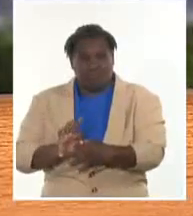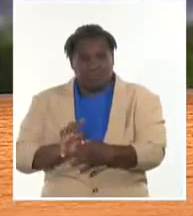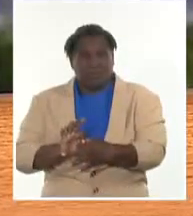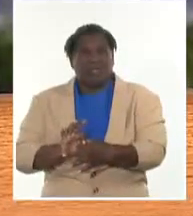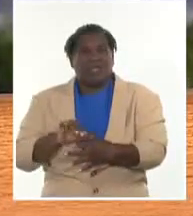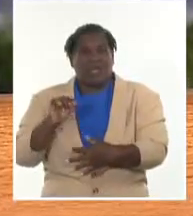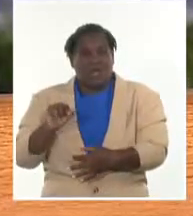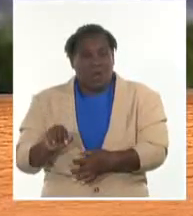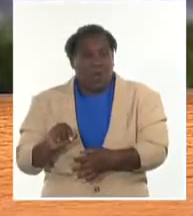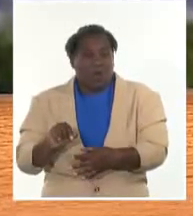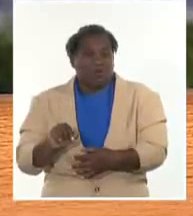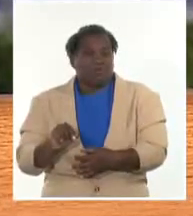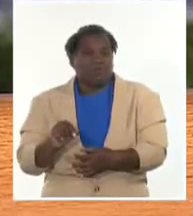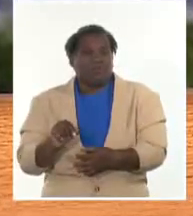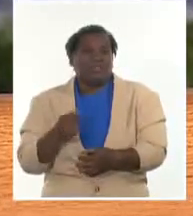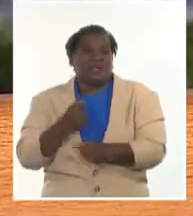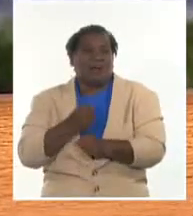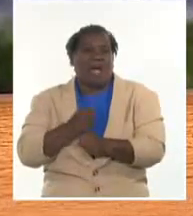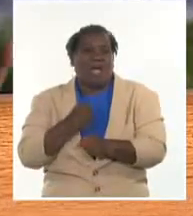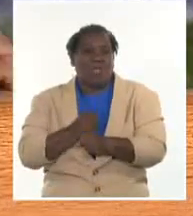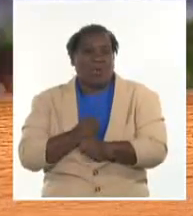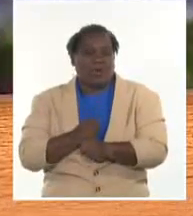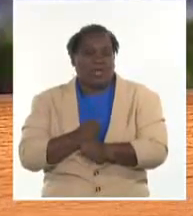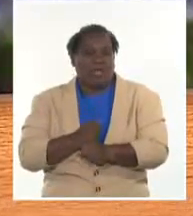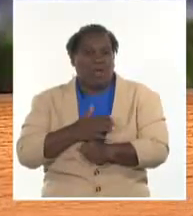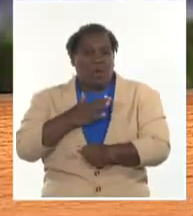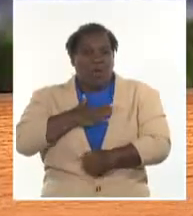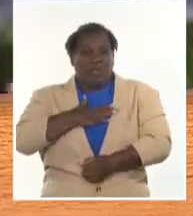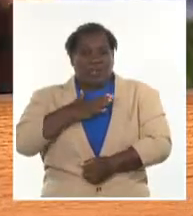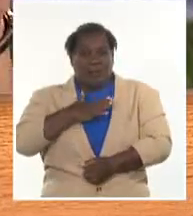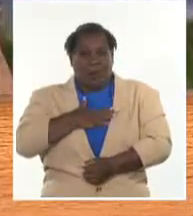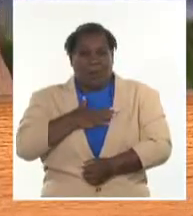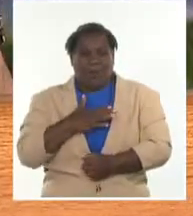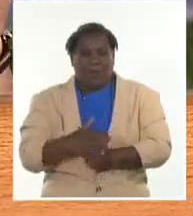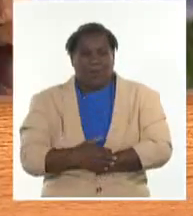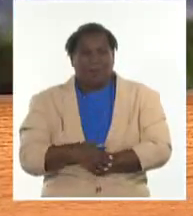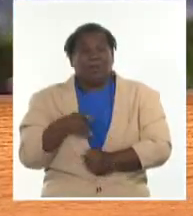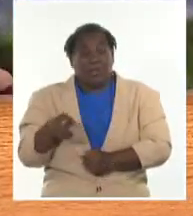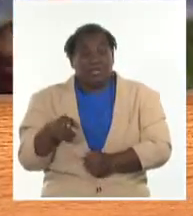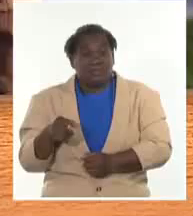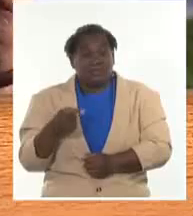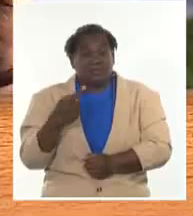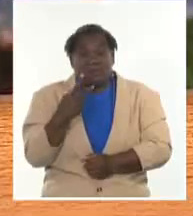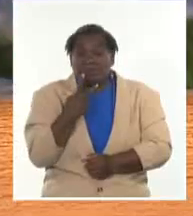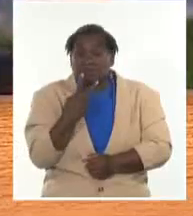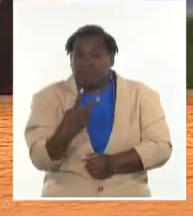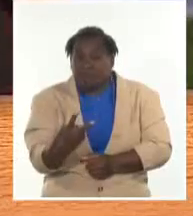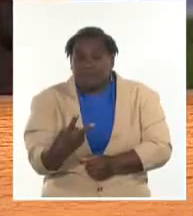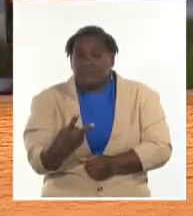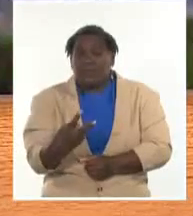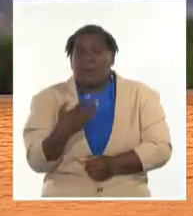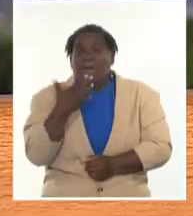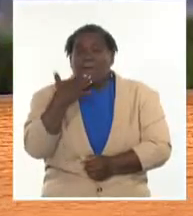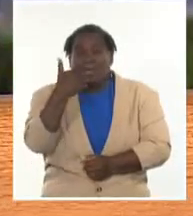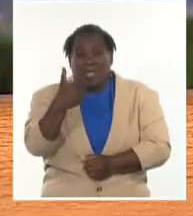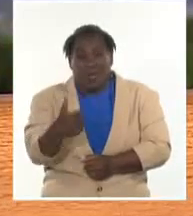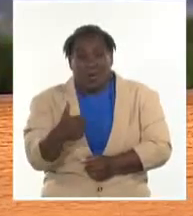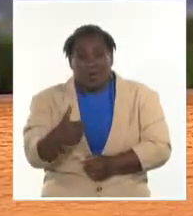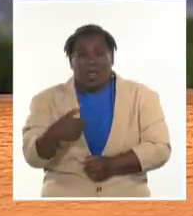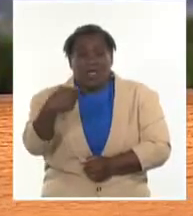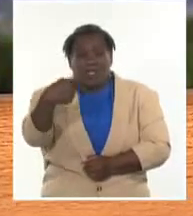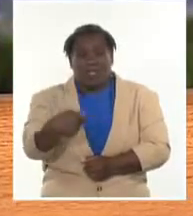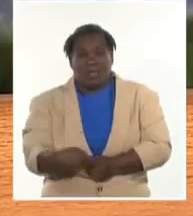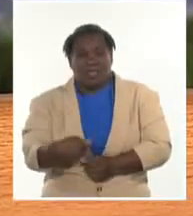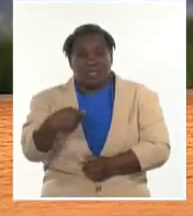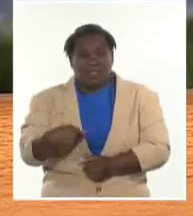de la economía, el cual nos exige mayor atención y protección a los derechos